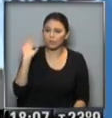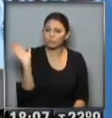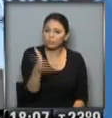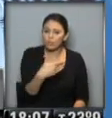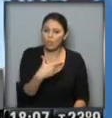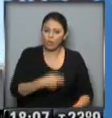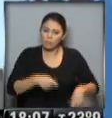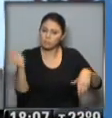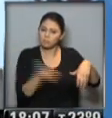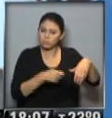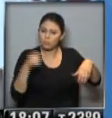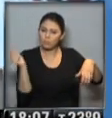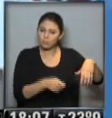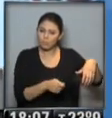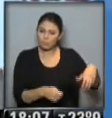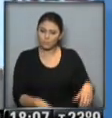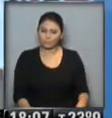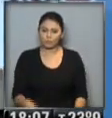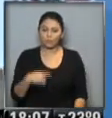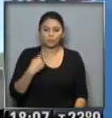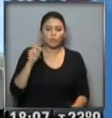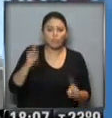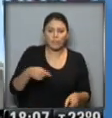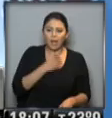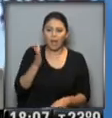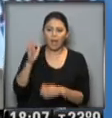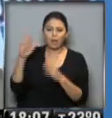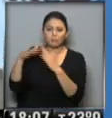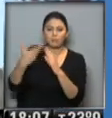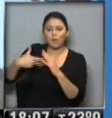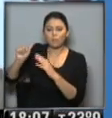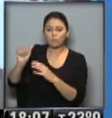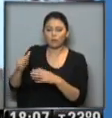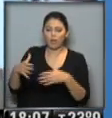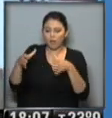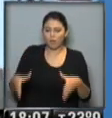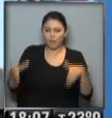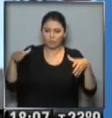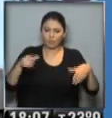den ahí duro. Yo iré a buscar mi cacerola también para darle duro.